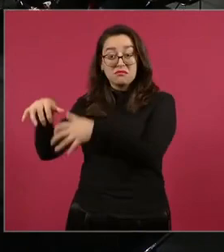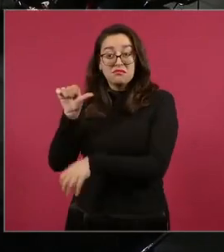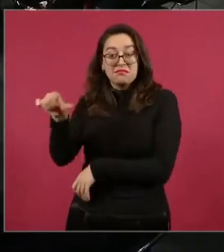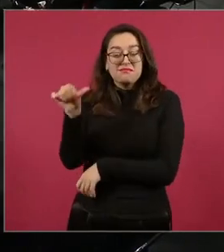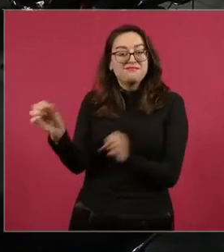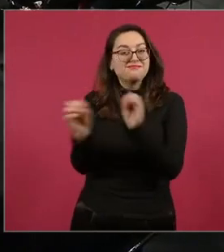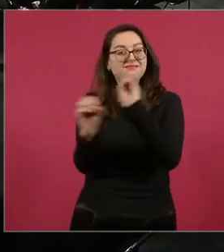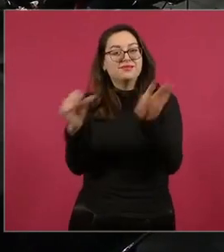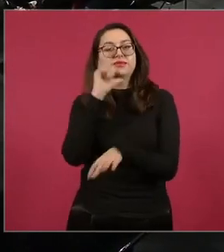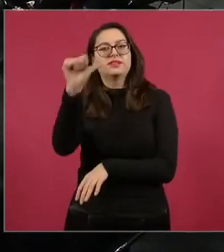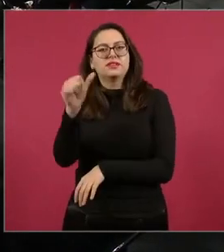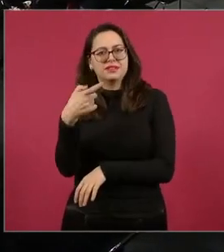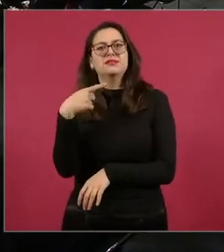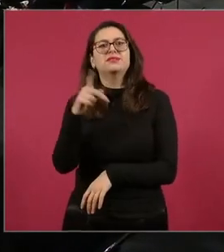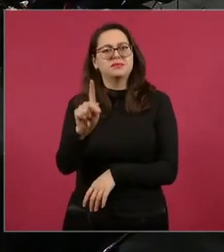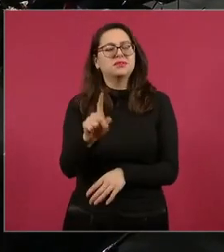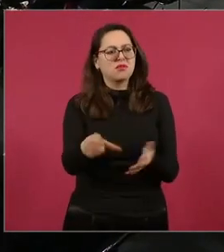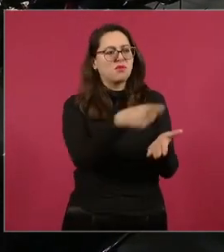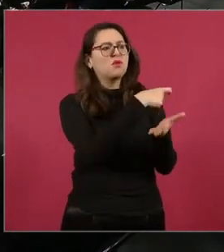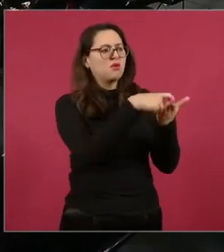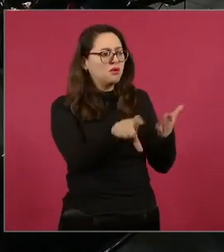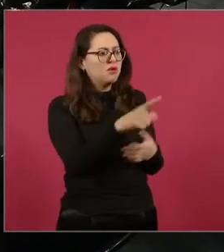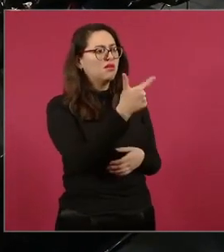en una circunstancia así?